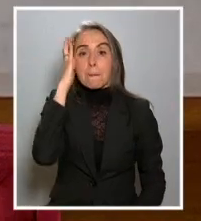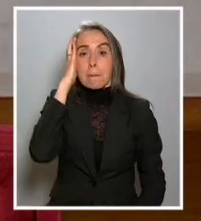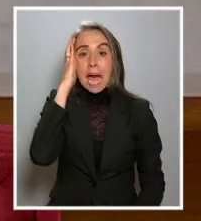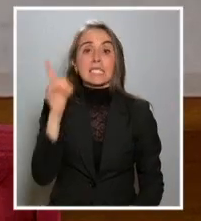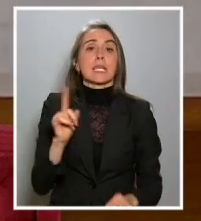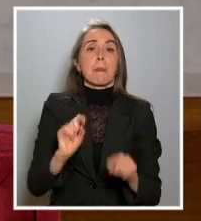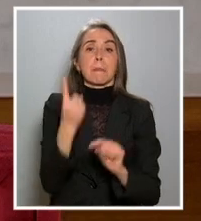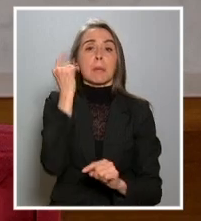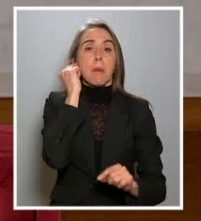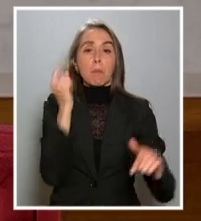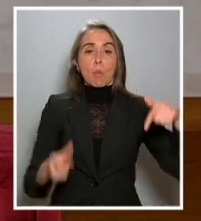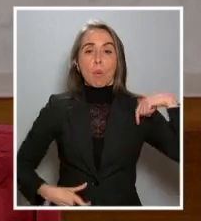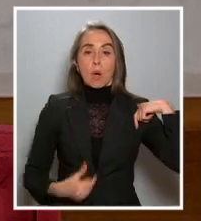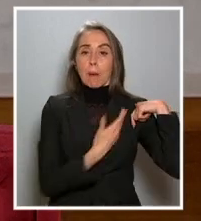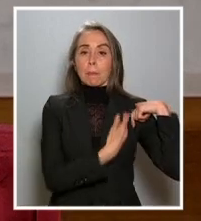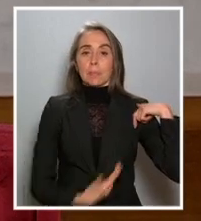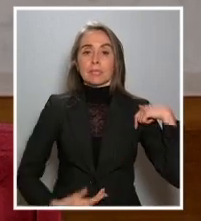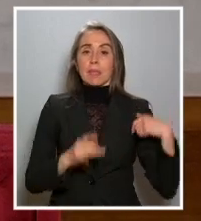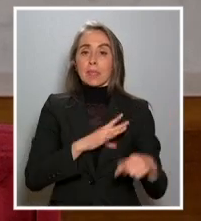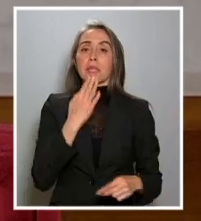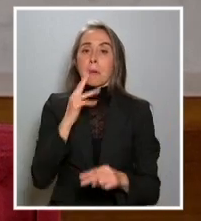primera mujer presidenta de Chile.